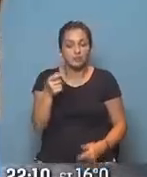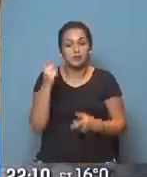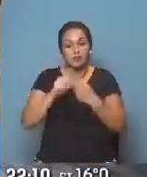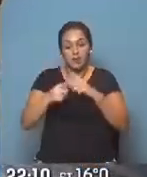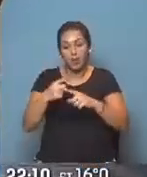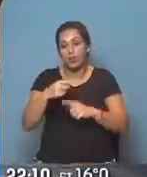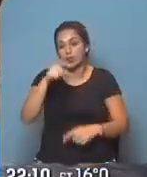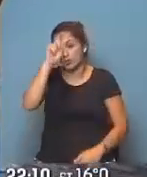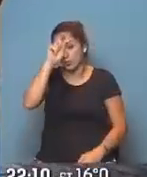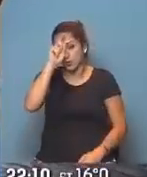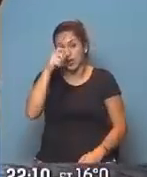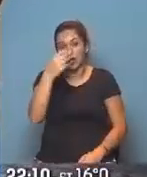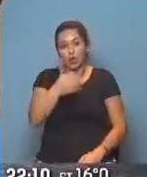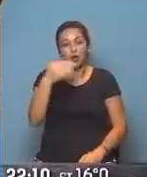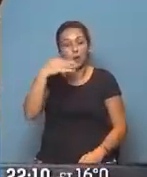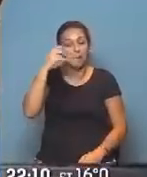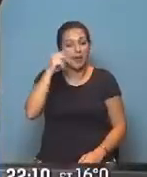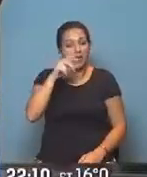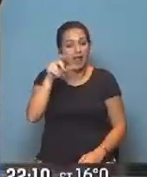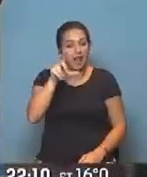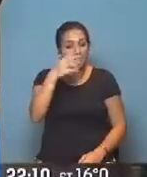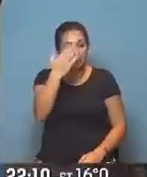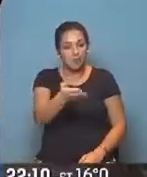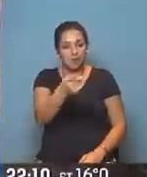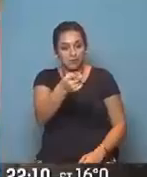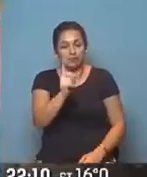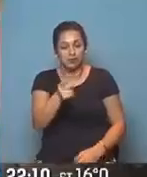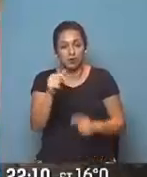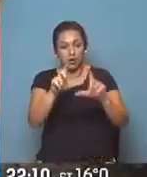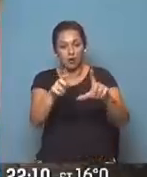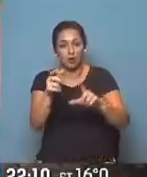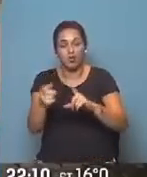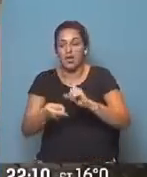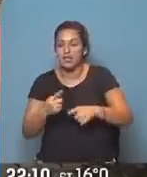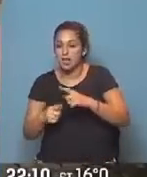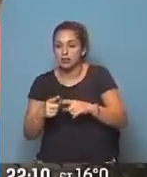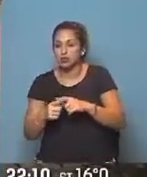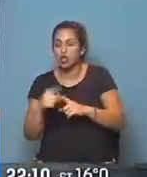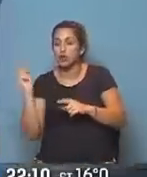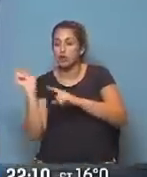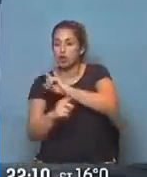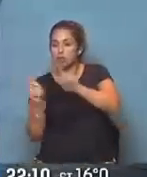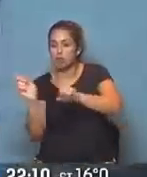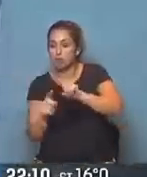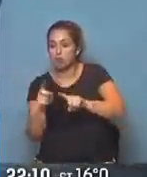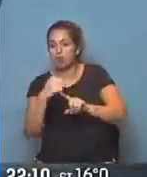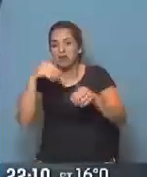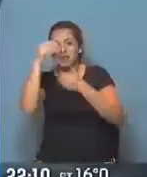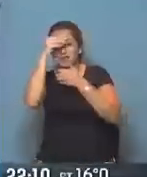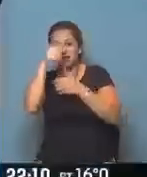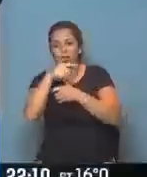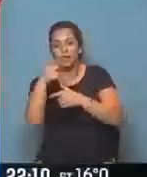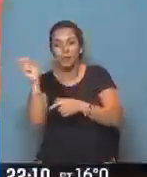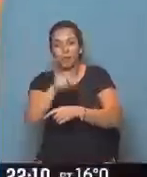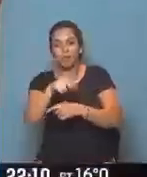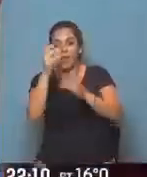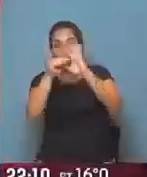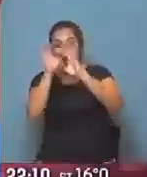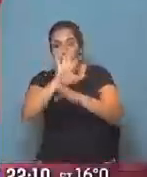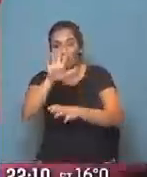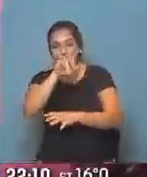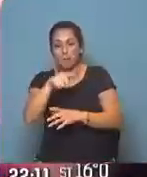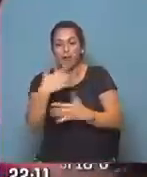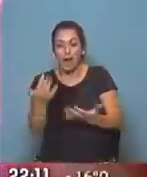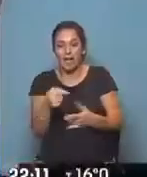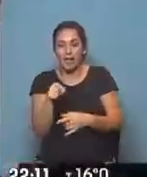con Angela Merkel fue el dique que frenó la afluencia masiva de refugiados sirios a Europa, y Erdogan tiene la llave de